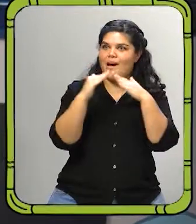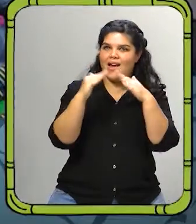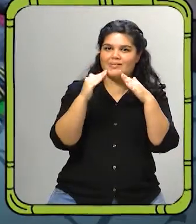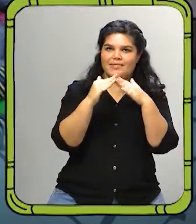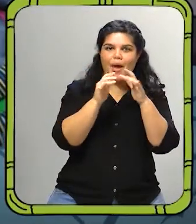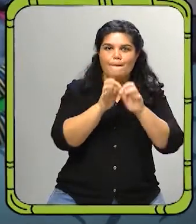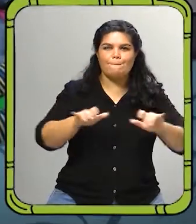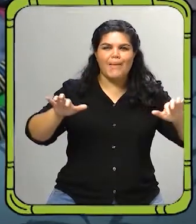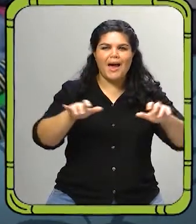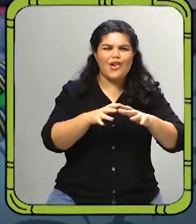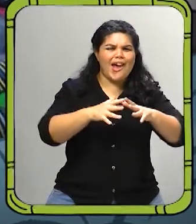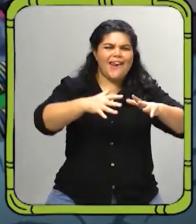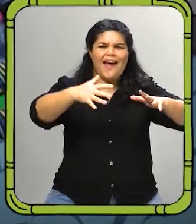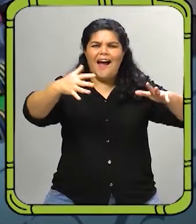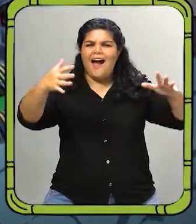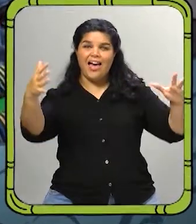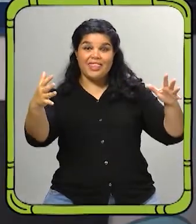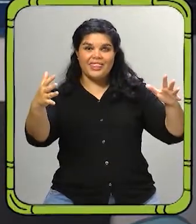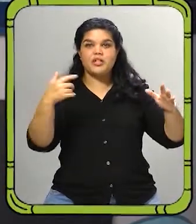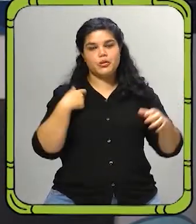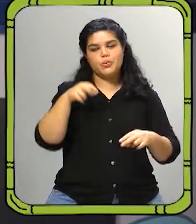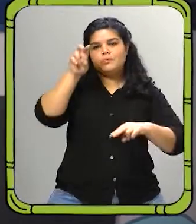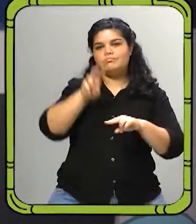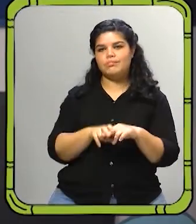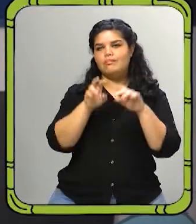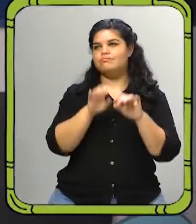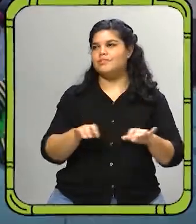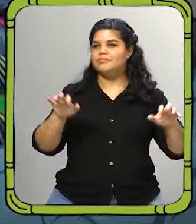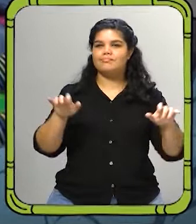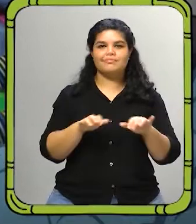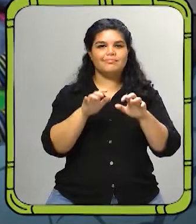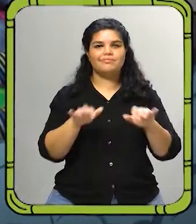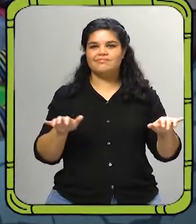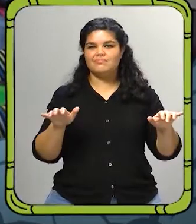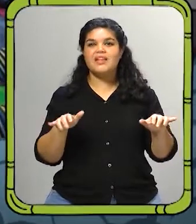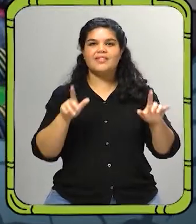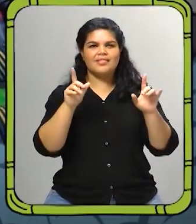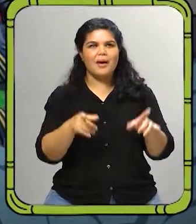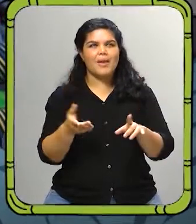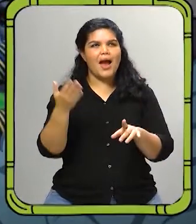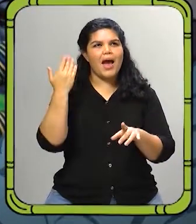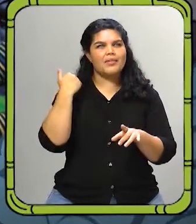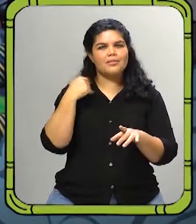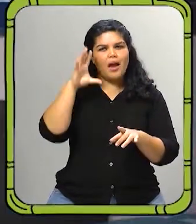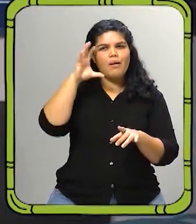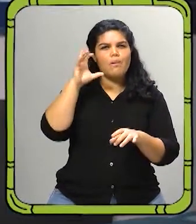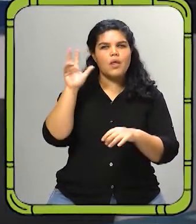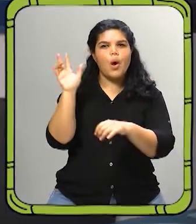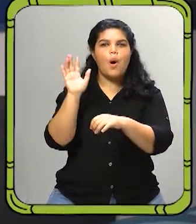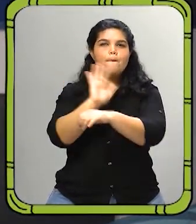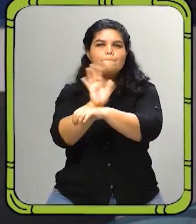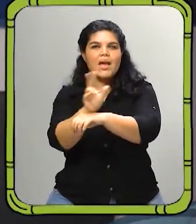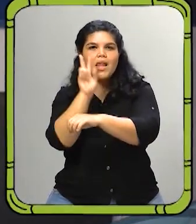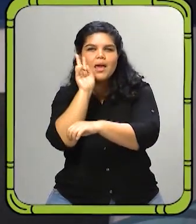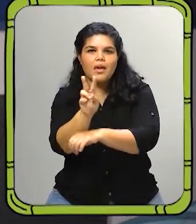muy grande, y yo me sentaba y a tocar así lo que sea. Y yo veía muchas películas y mis viejos escuchaban mucha